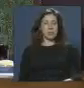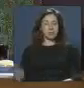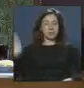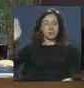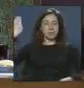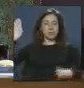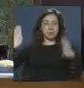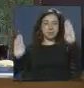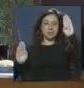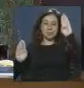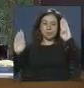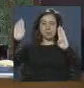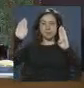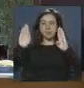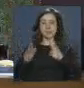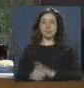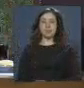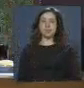están levantando la mano.